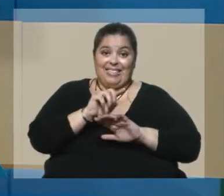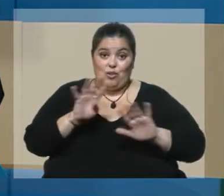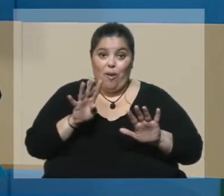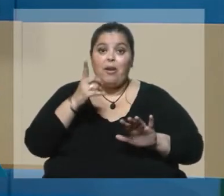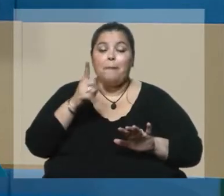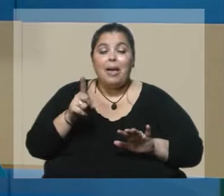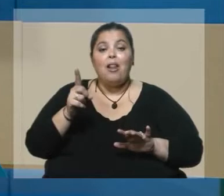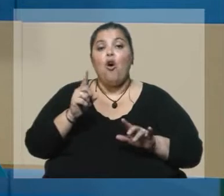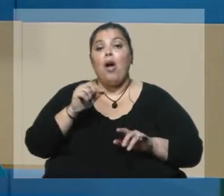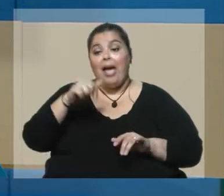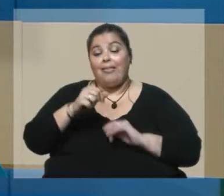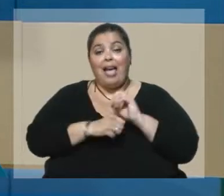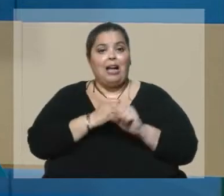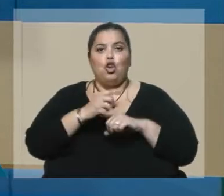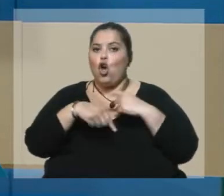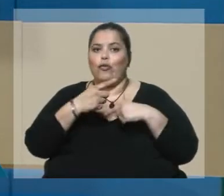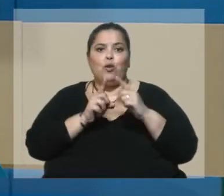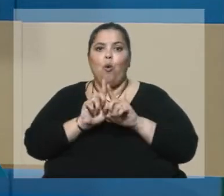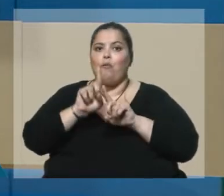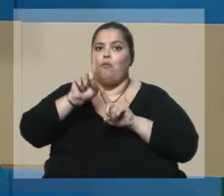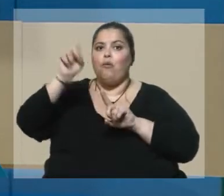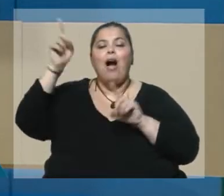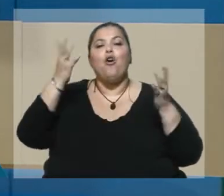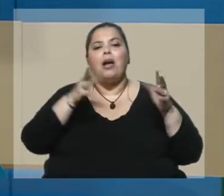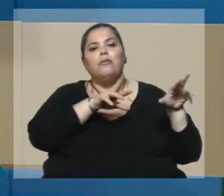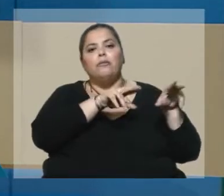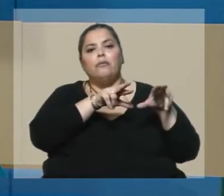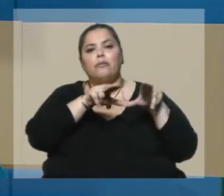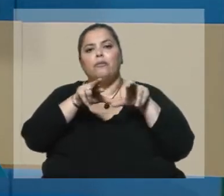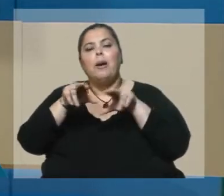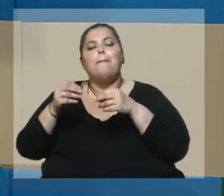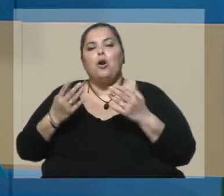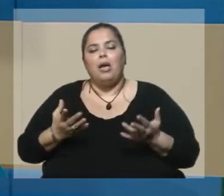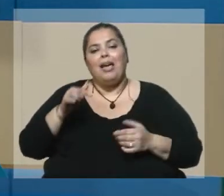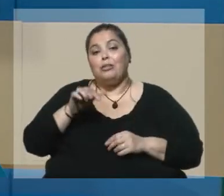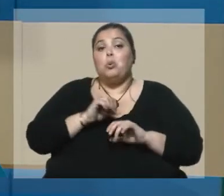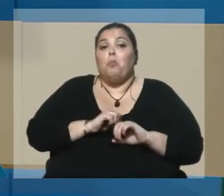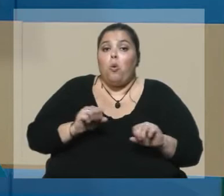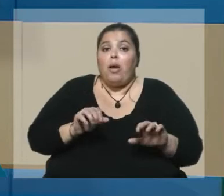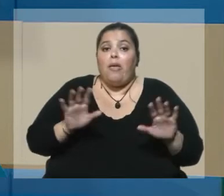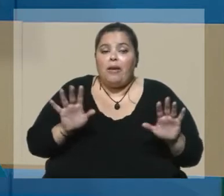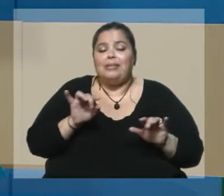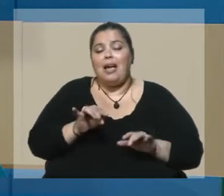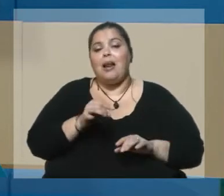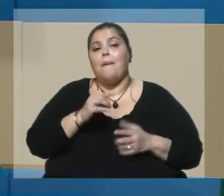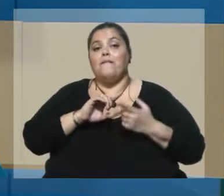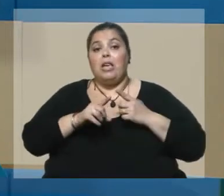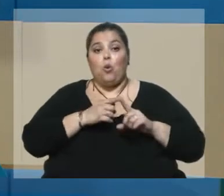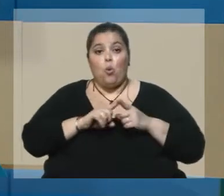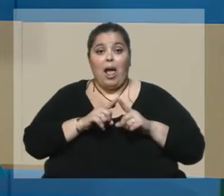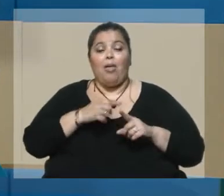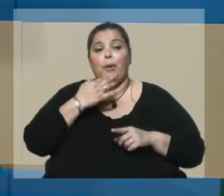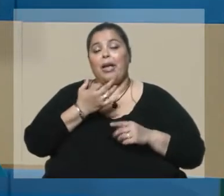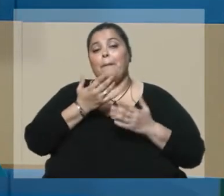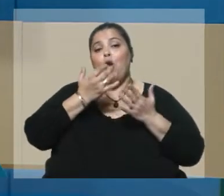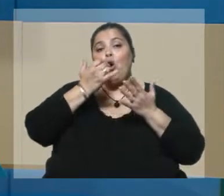alza que venía mostrando antes está más bien estancado y eso es posible que responda a factores más vinculados a la